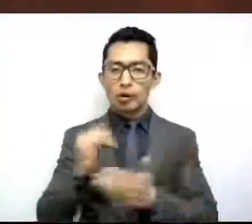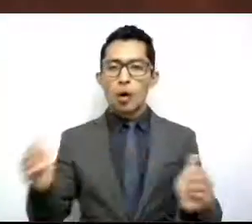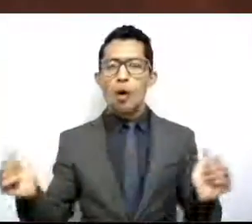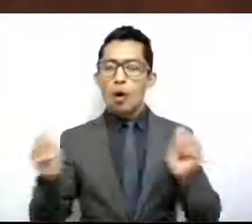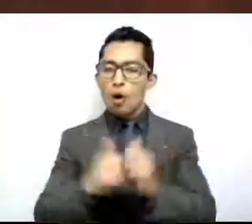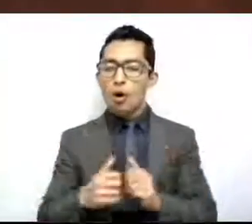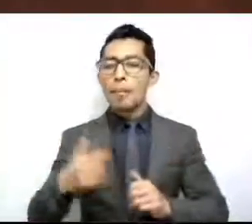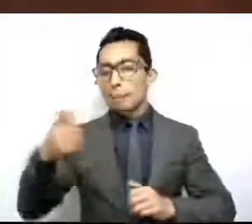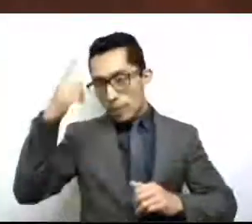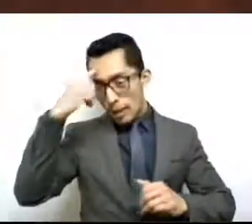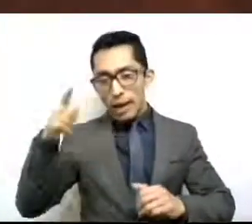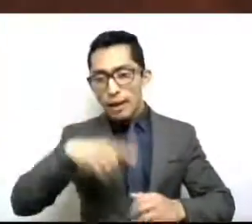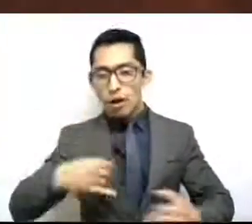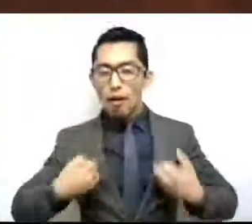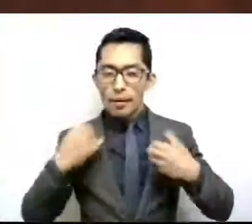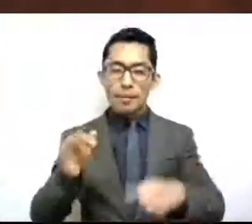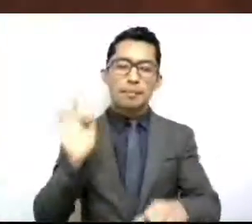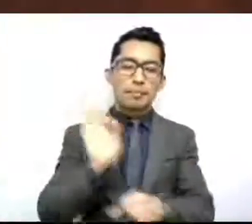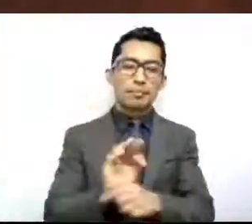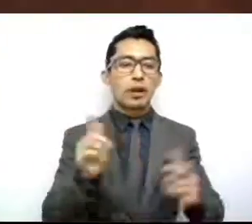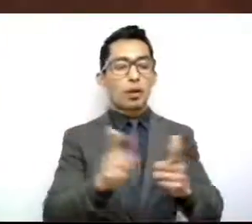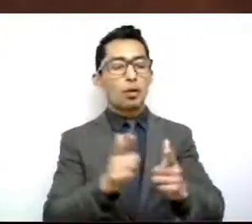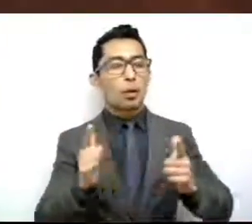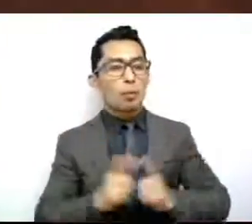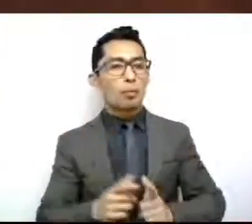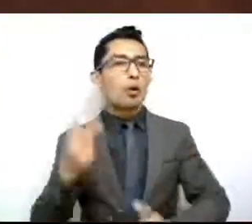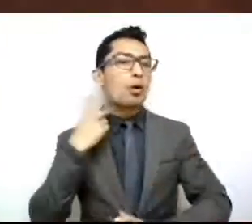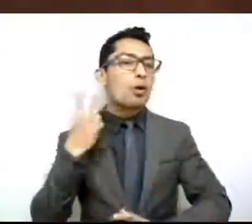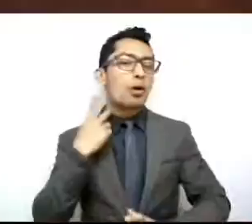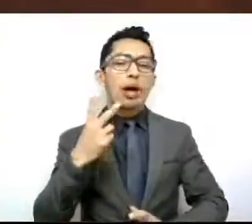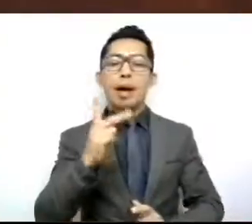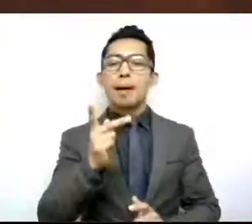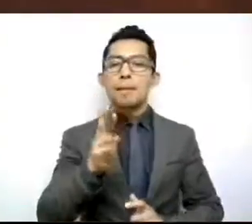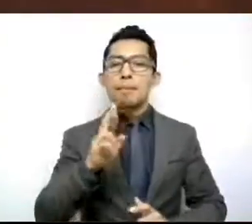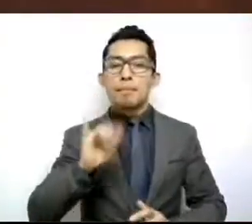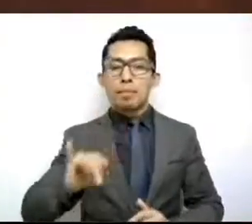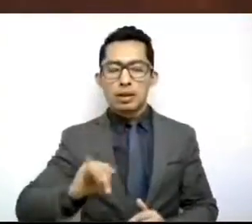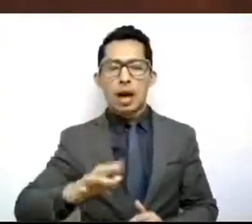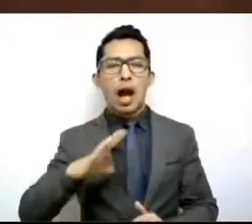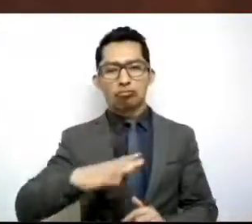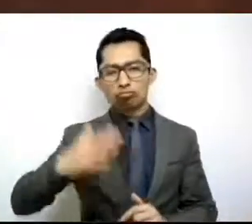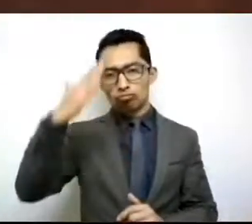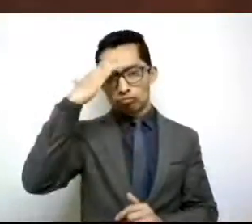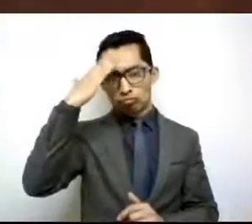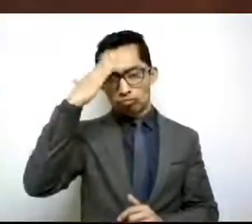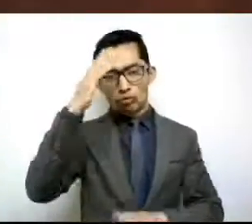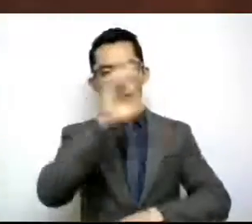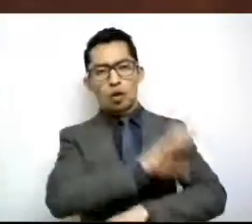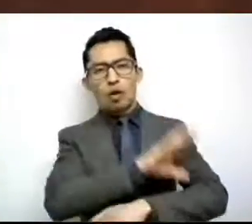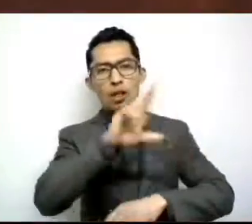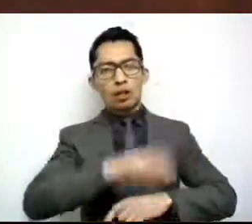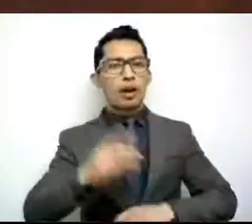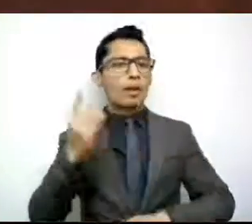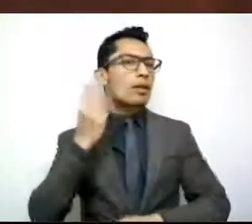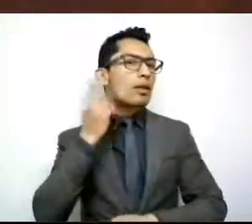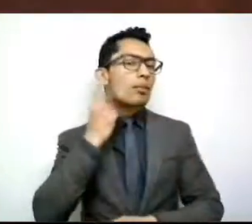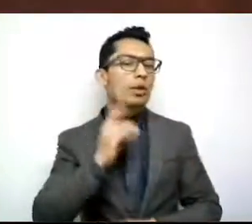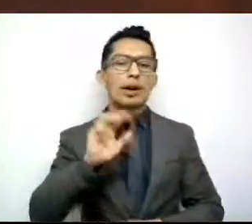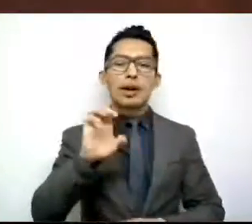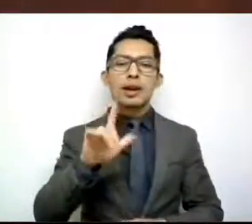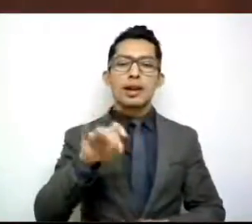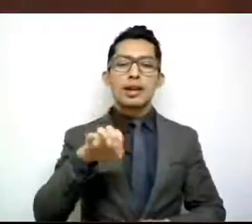para nosotros. En el Grupo Parlamentario del PRI, bajo el liderazgo de nuestro coordinador, el diputado Elías